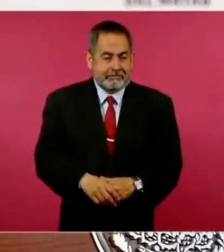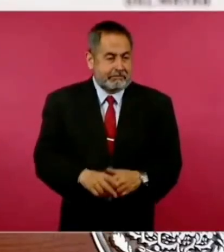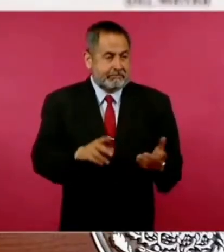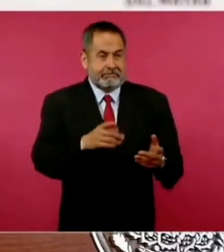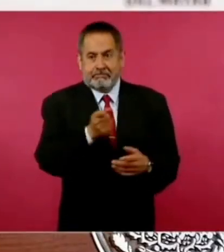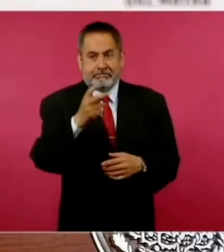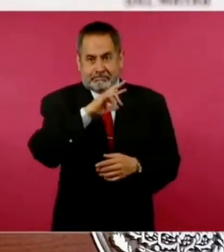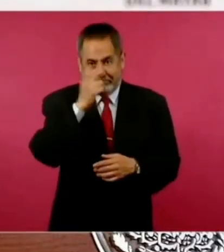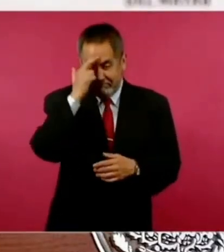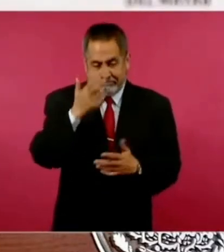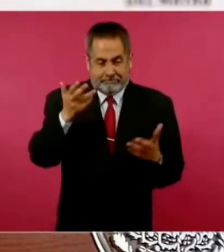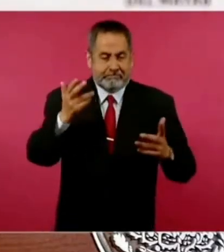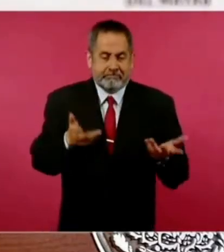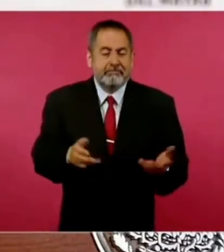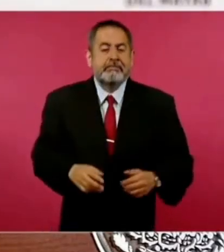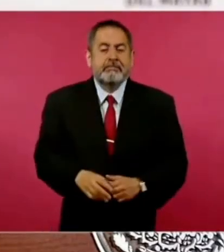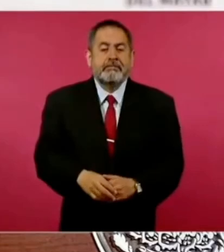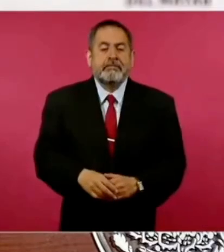pero